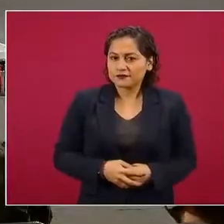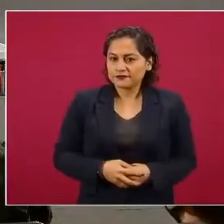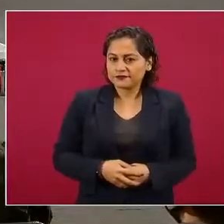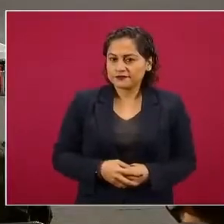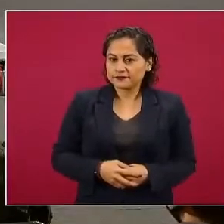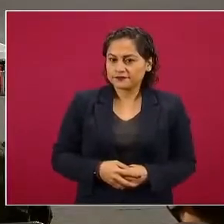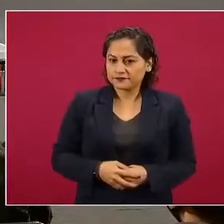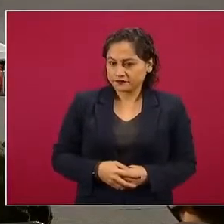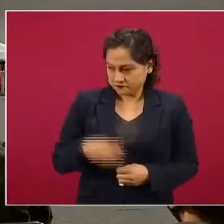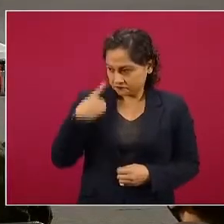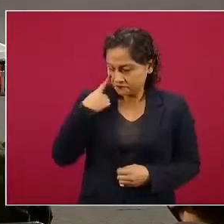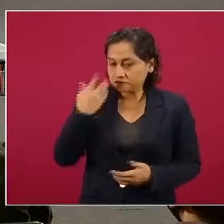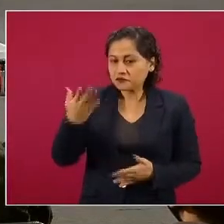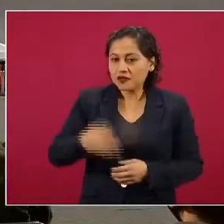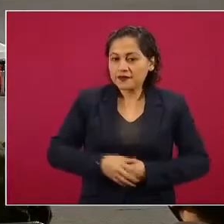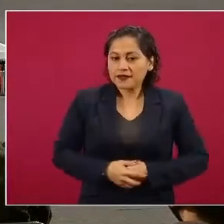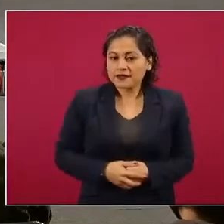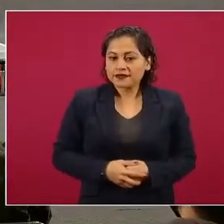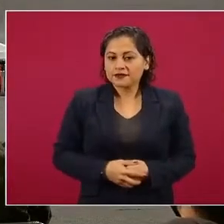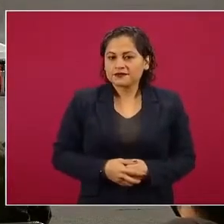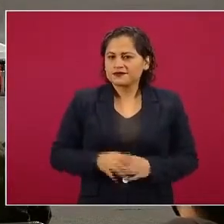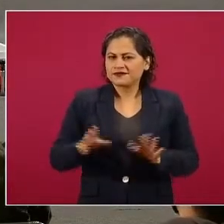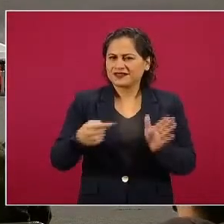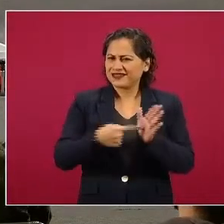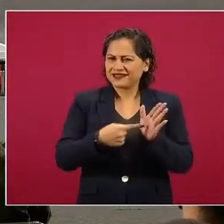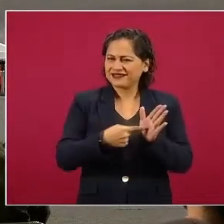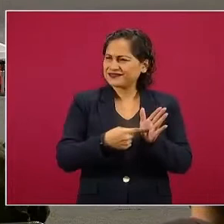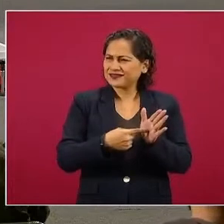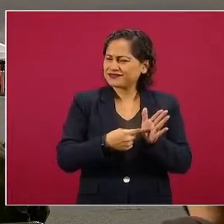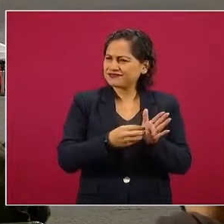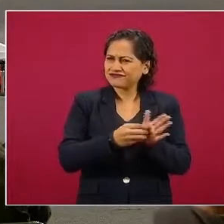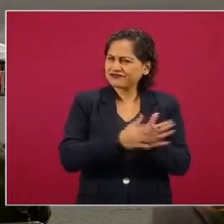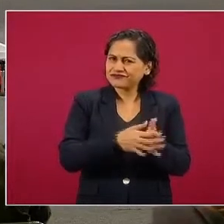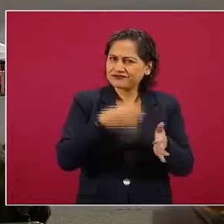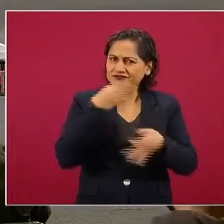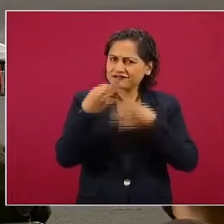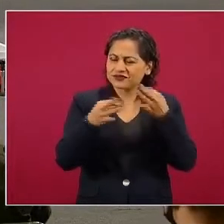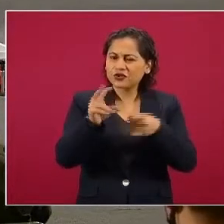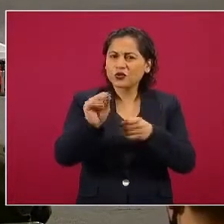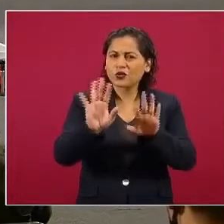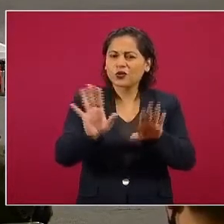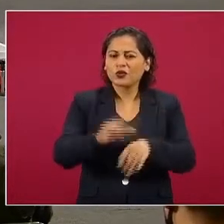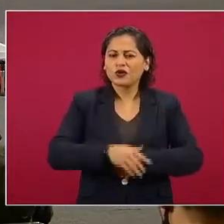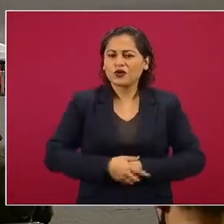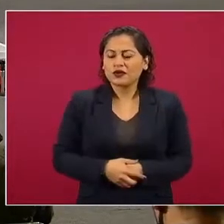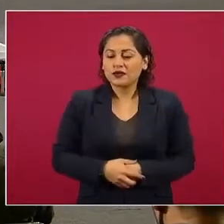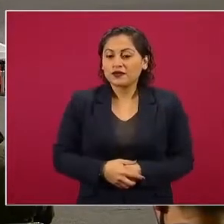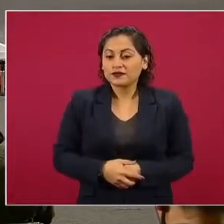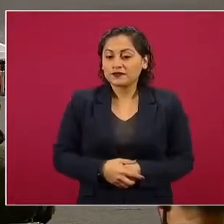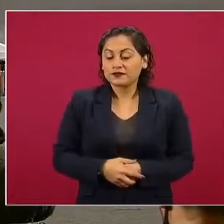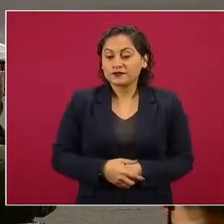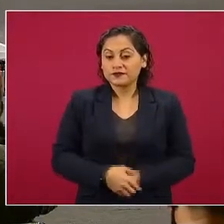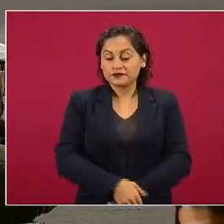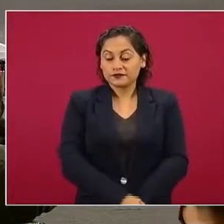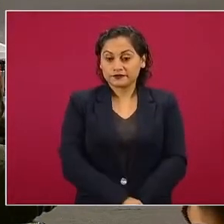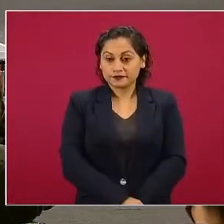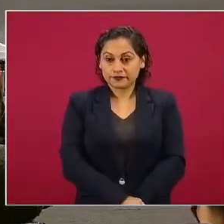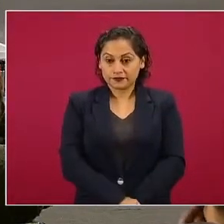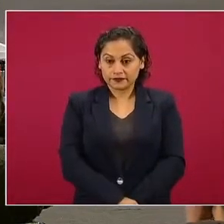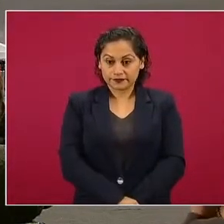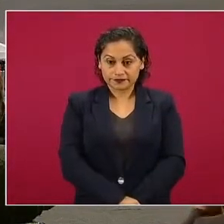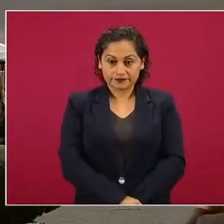A ver, eso no es un artículo, es un... México está roto. ¿Es esto?